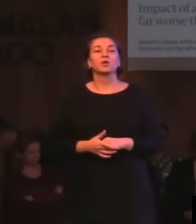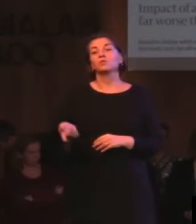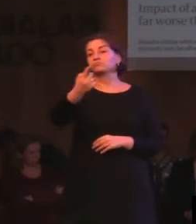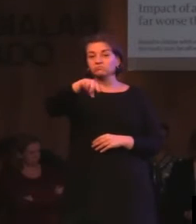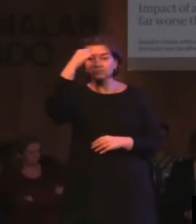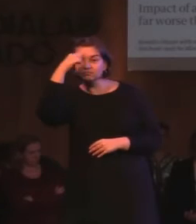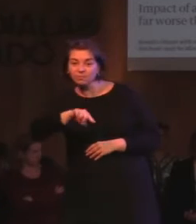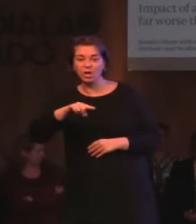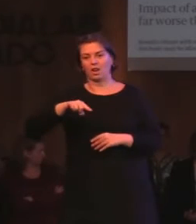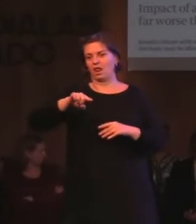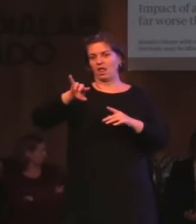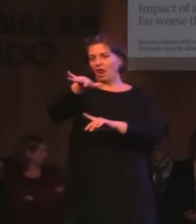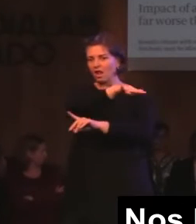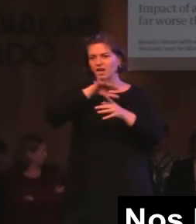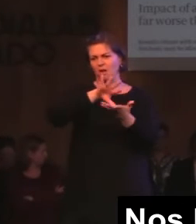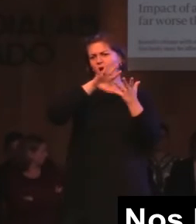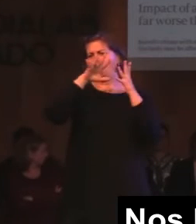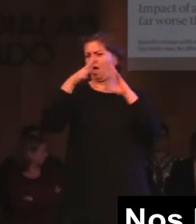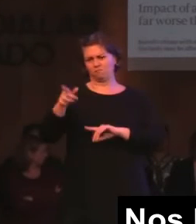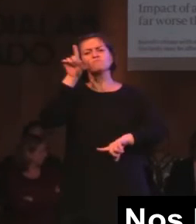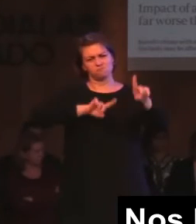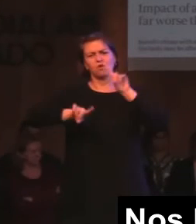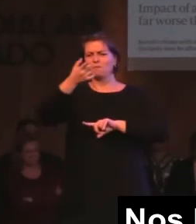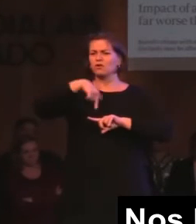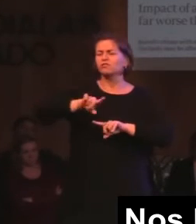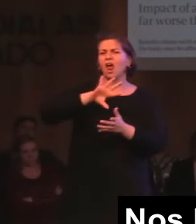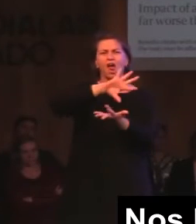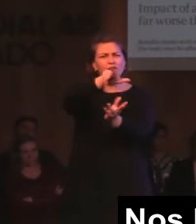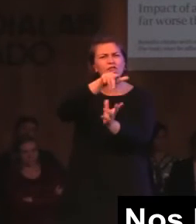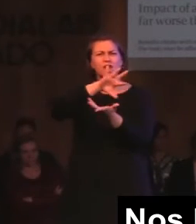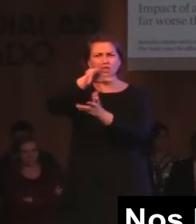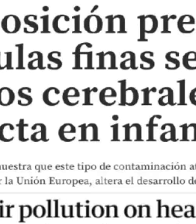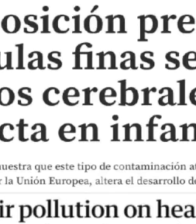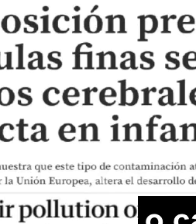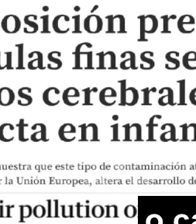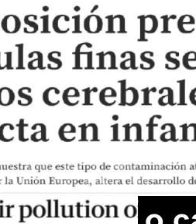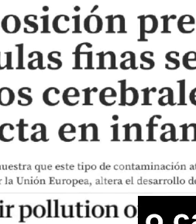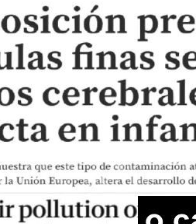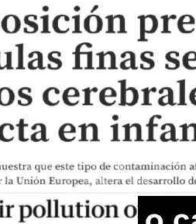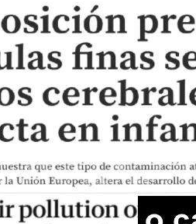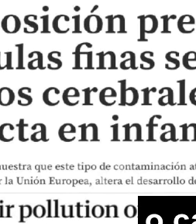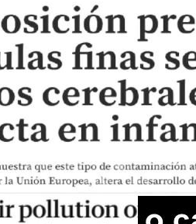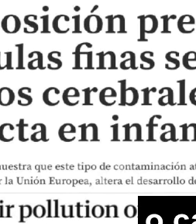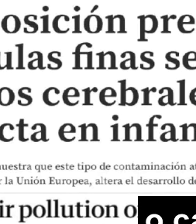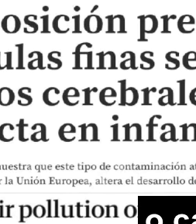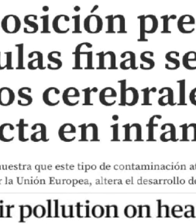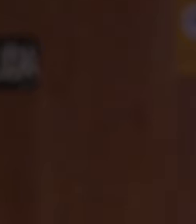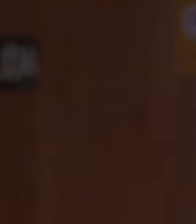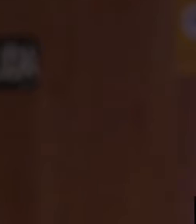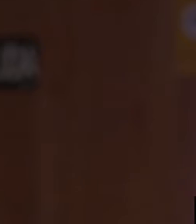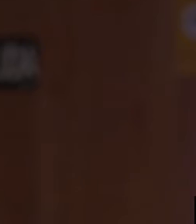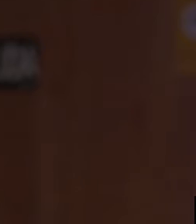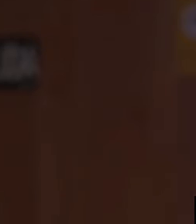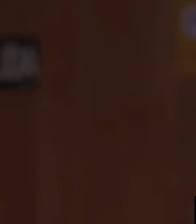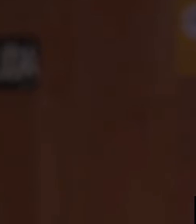Todos sabemos que el cambio climático es un problema. Nos bombardean a noticiarios de nuevas enfermedades o catástrofes, tanto a nivel económico como social.